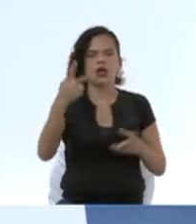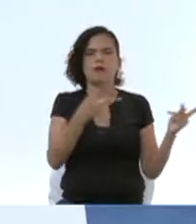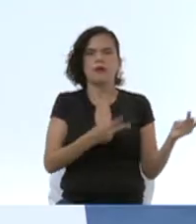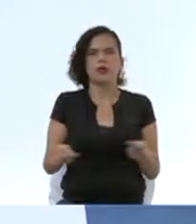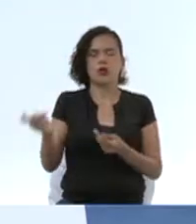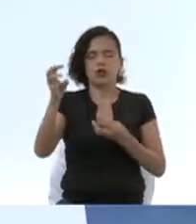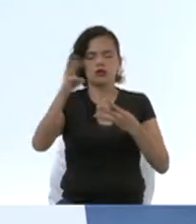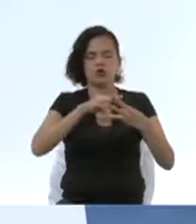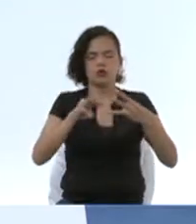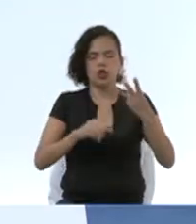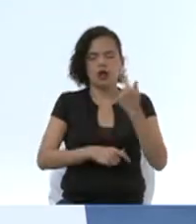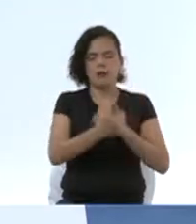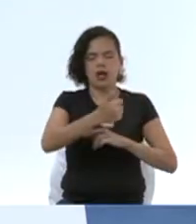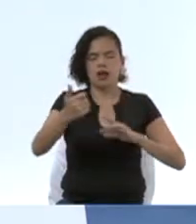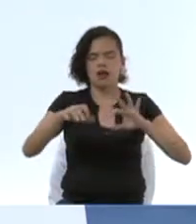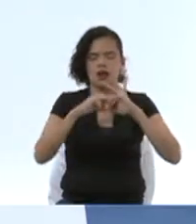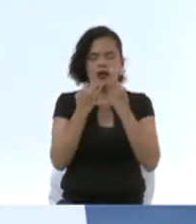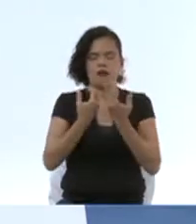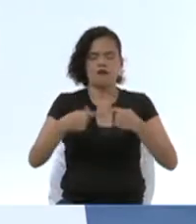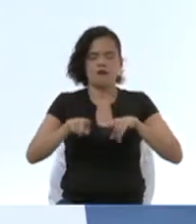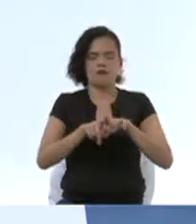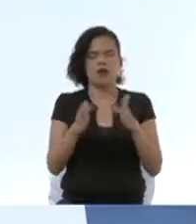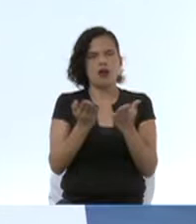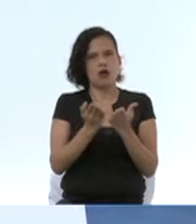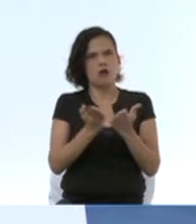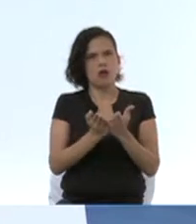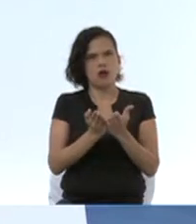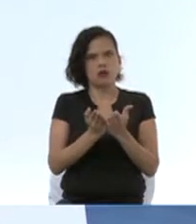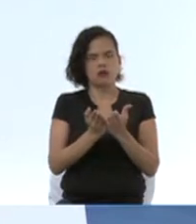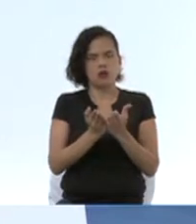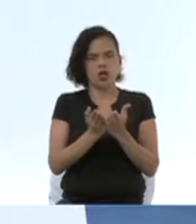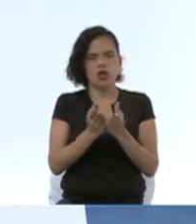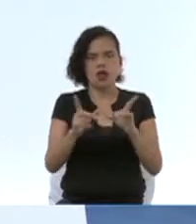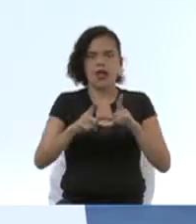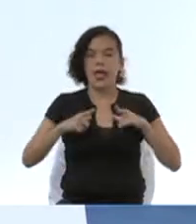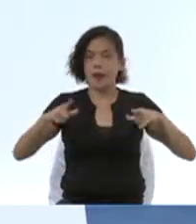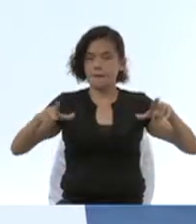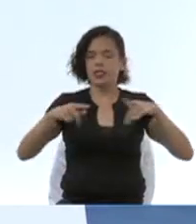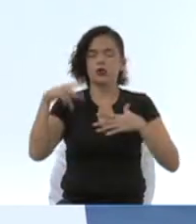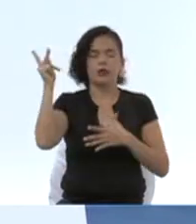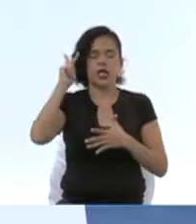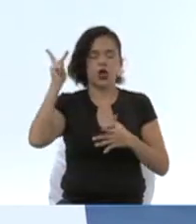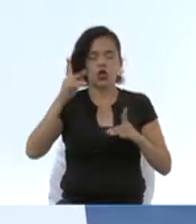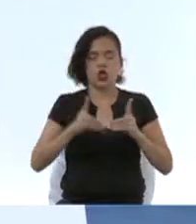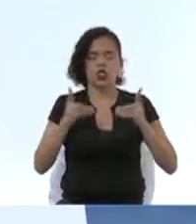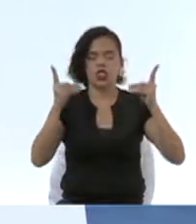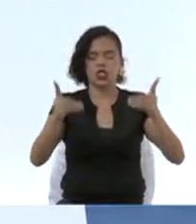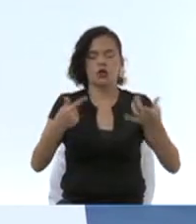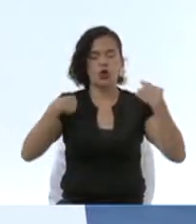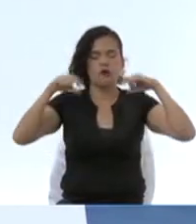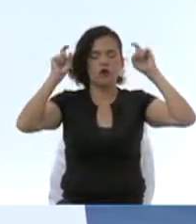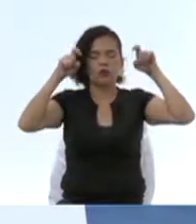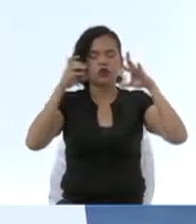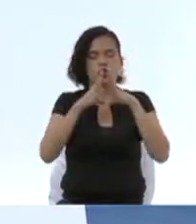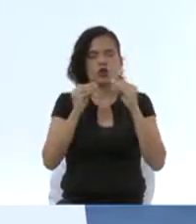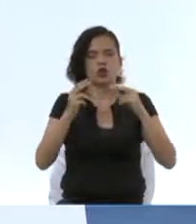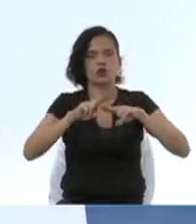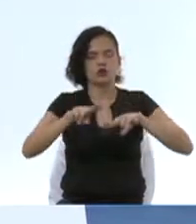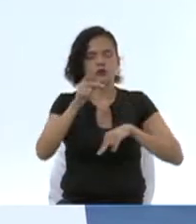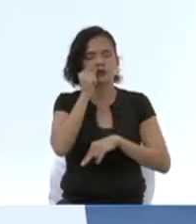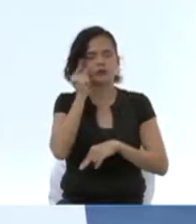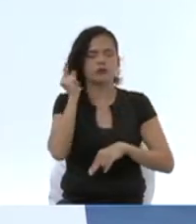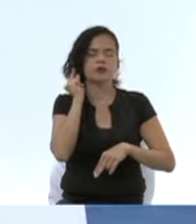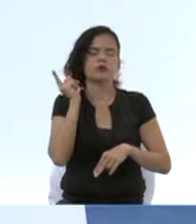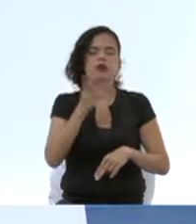Buenos días, bienvenidos a su programa Cada Familia, Una Escuela. Espacio pedagógico dedicado a la formación de todos